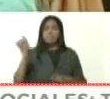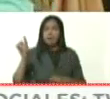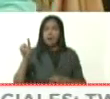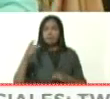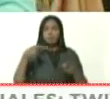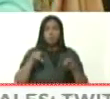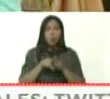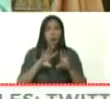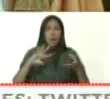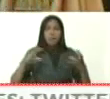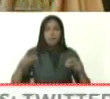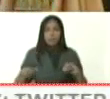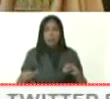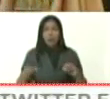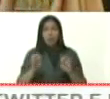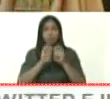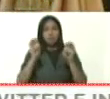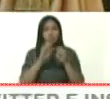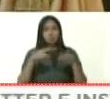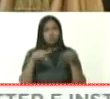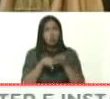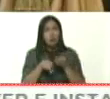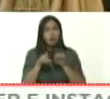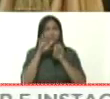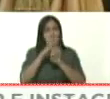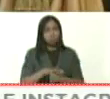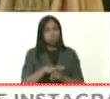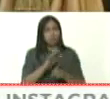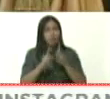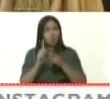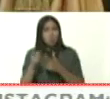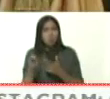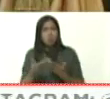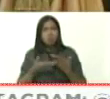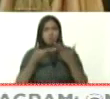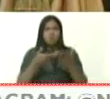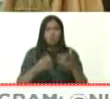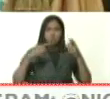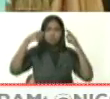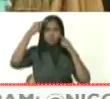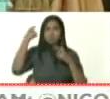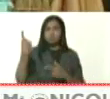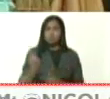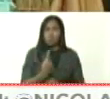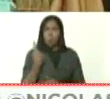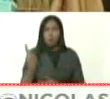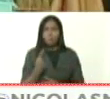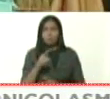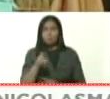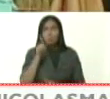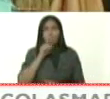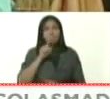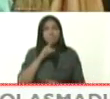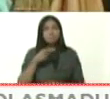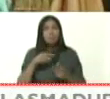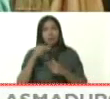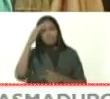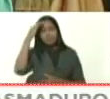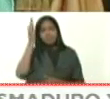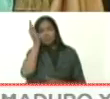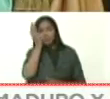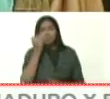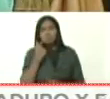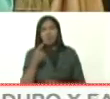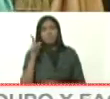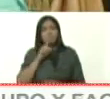la educación, se establece con discriminación, solo se le da a los chavistas. Mentira, Michelle Bachelet, no le mientas